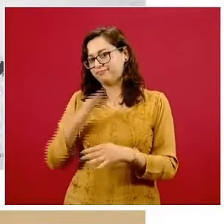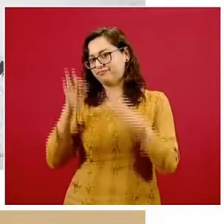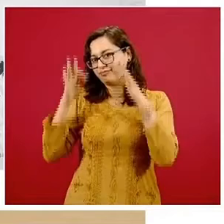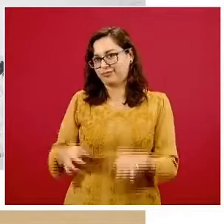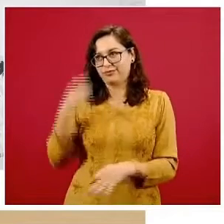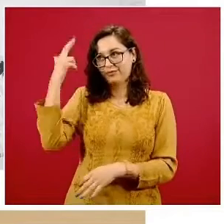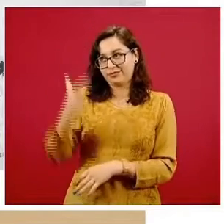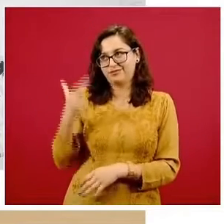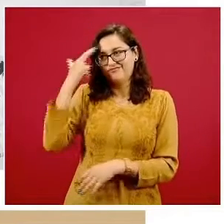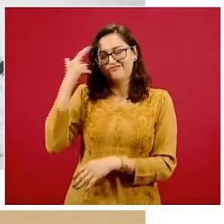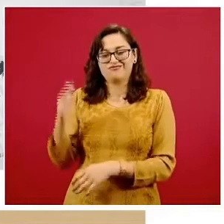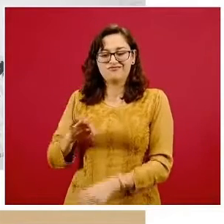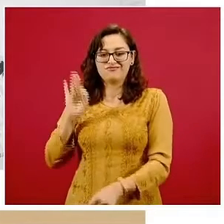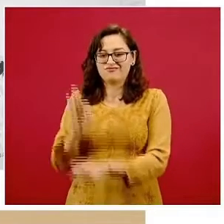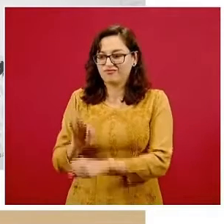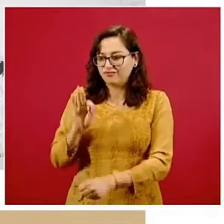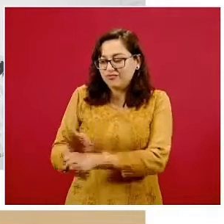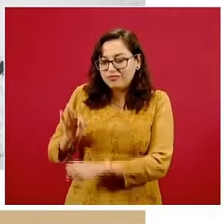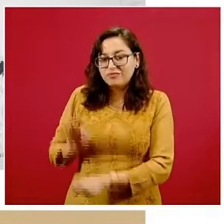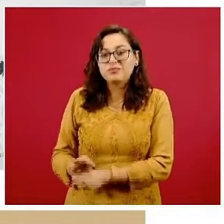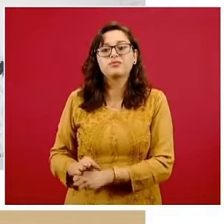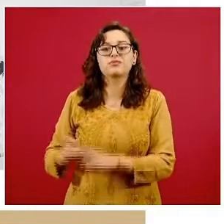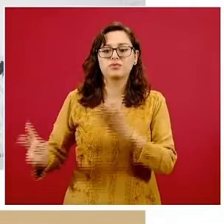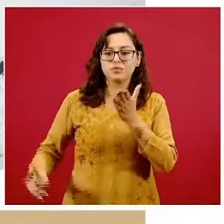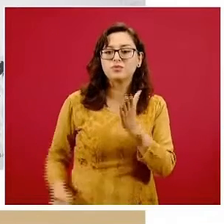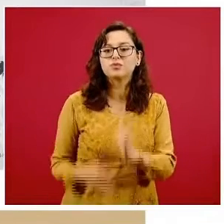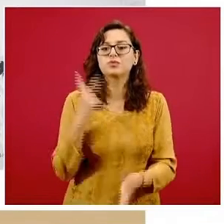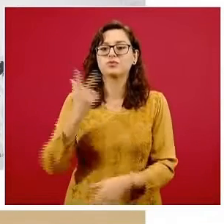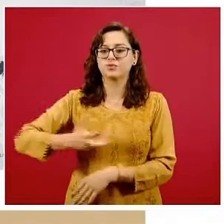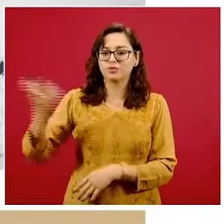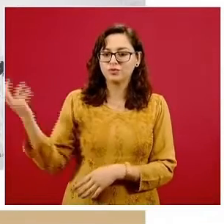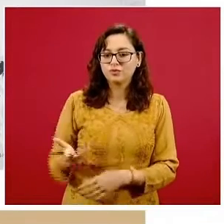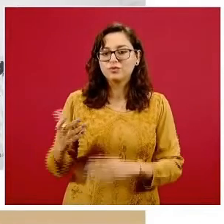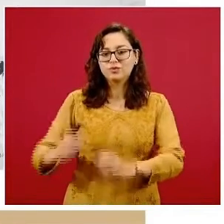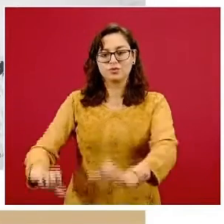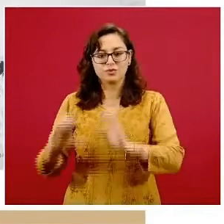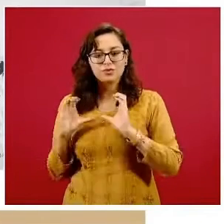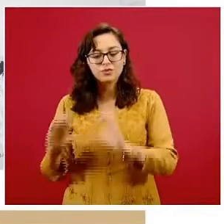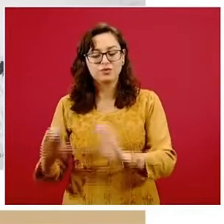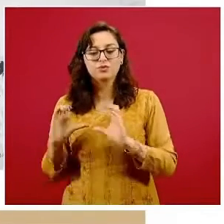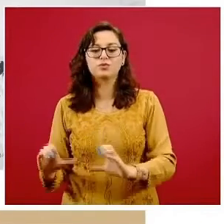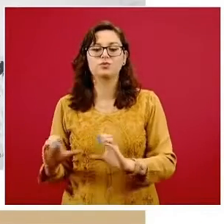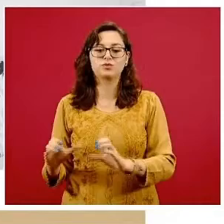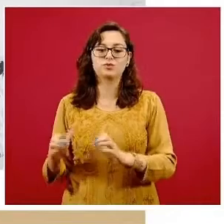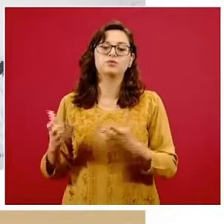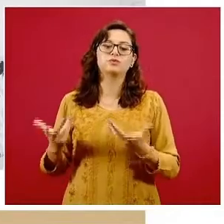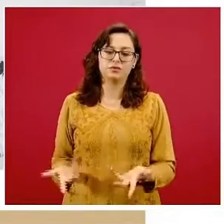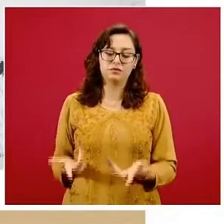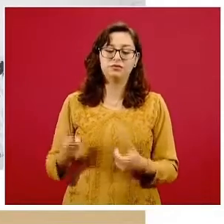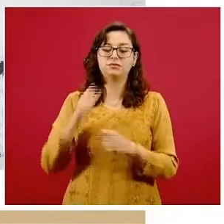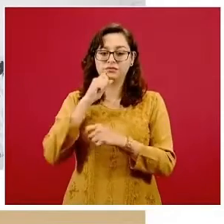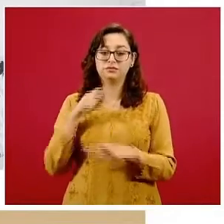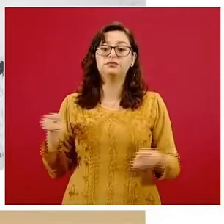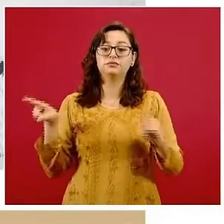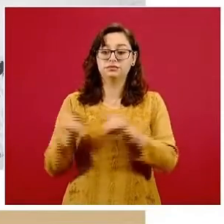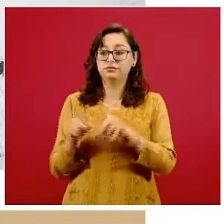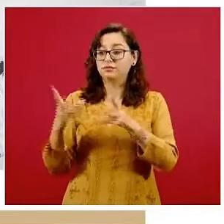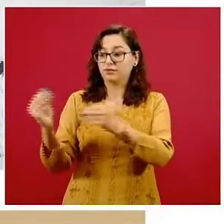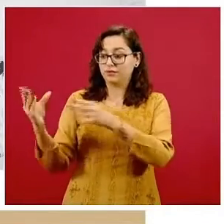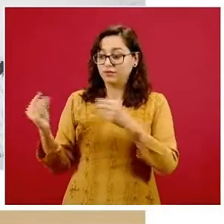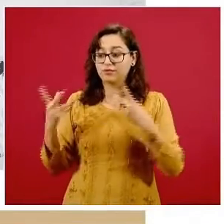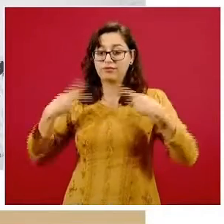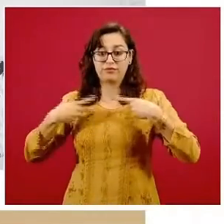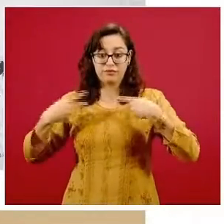siendo regenerados y cultivados, cuidados por un número también muy grande